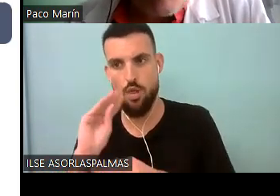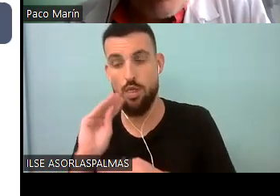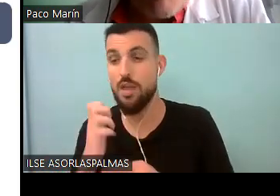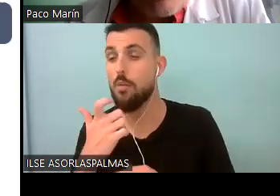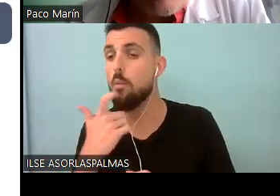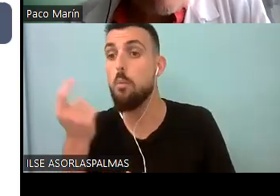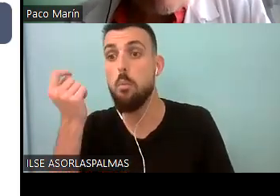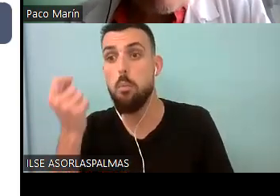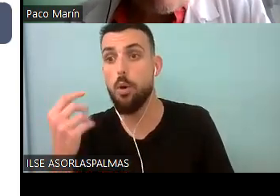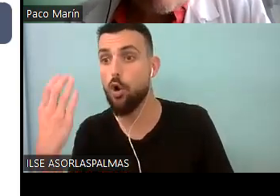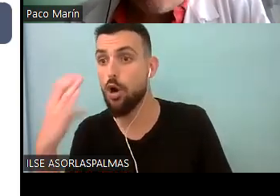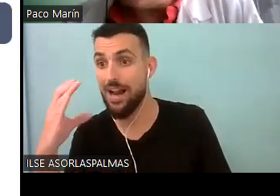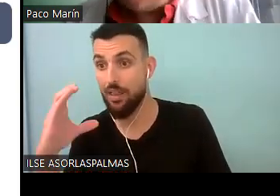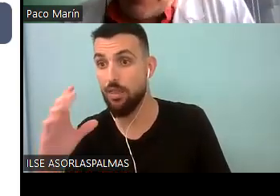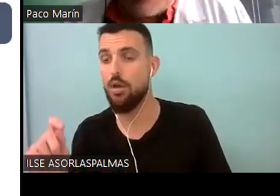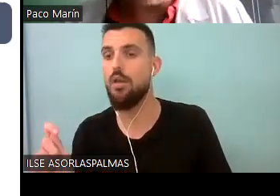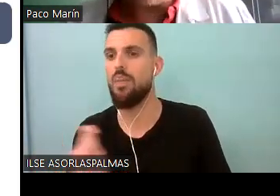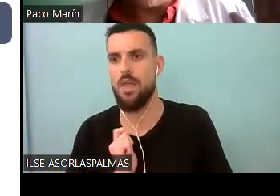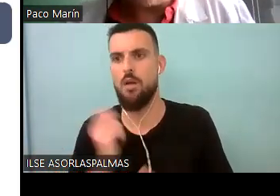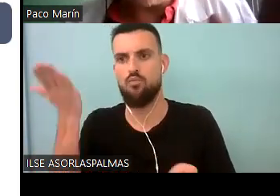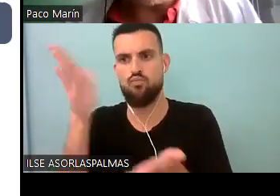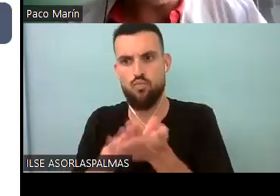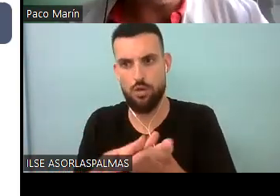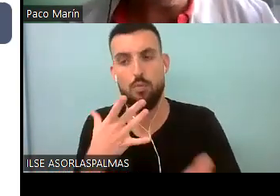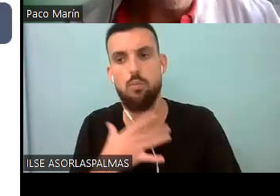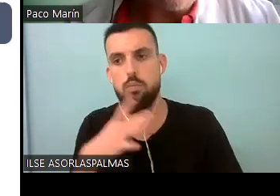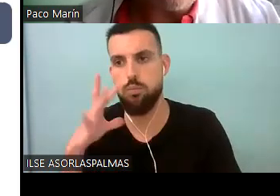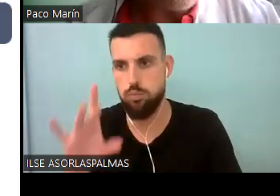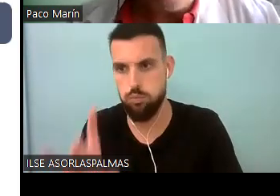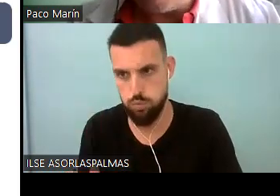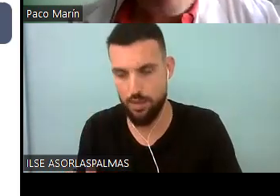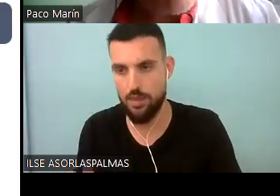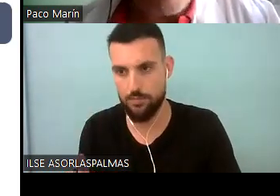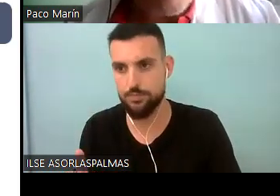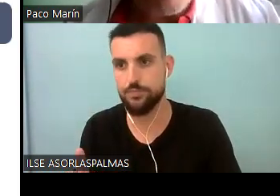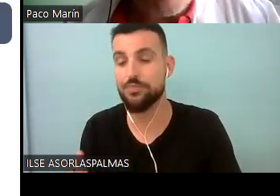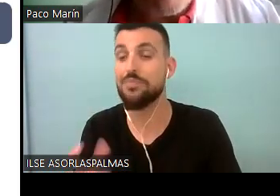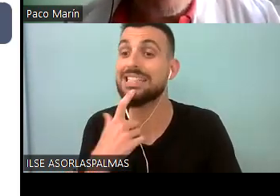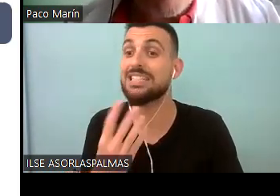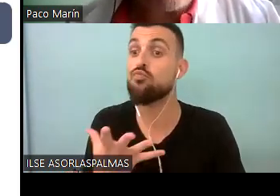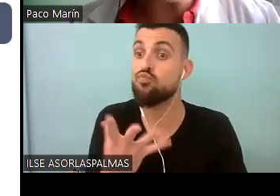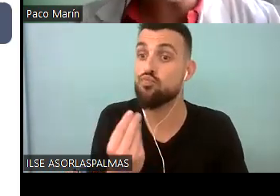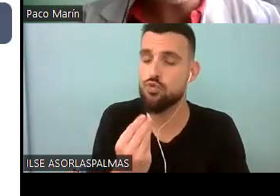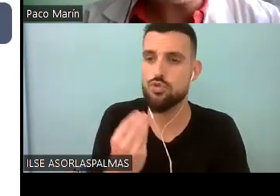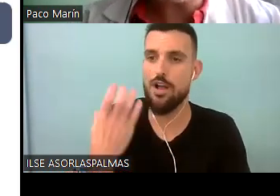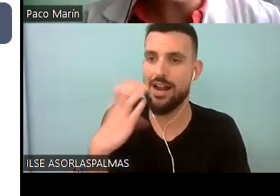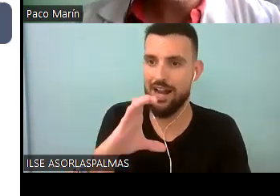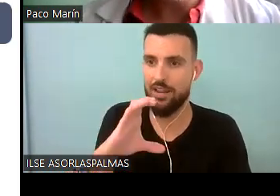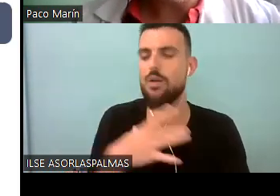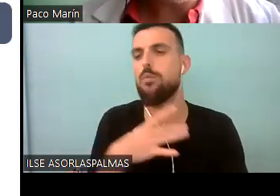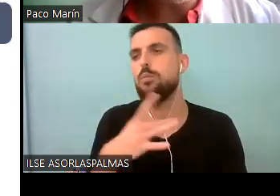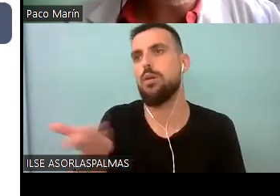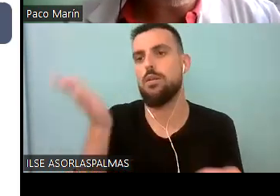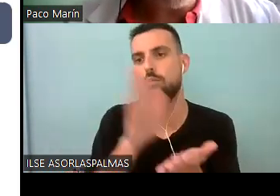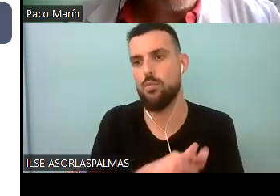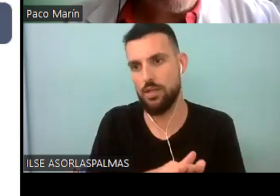puede llevar perfectamente a la muerte, dependiendo de la hipocalcemia, evidentemente, ¿no? Y una hipercalcemia exactamente igual, porque está implicado